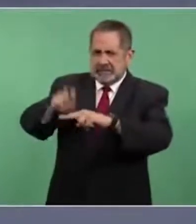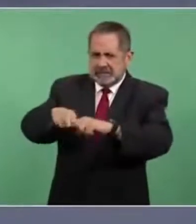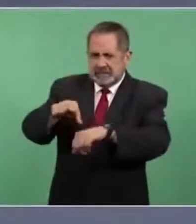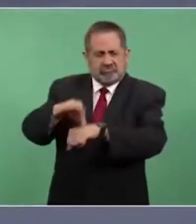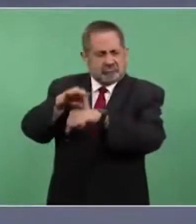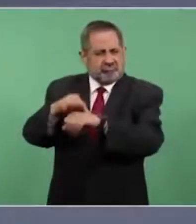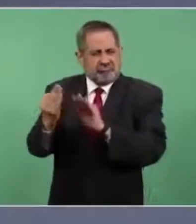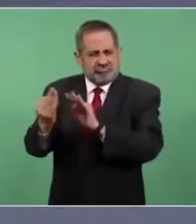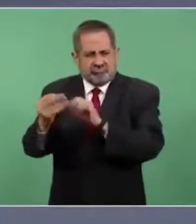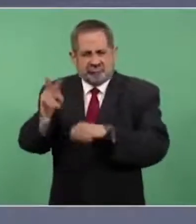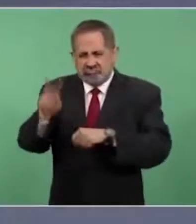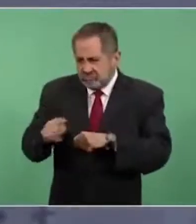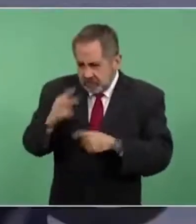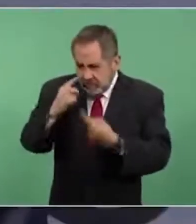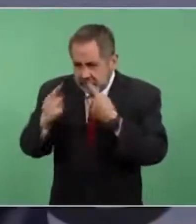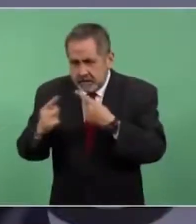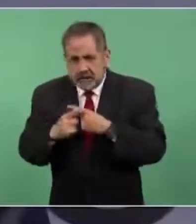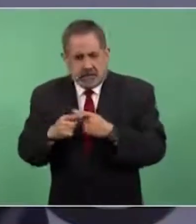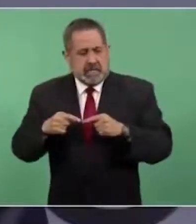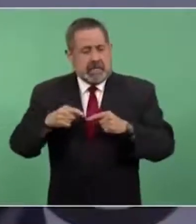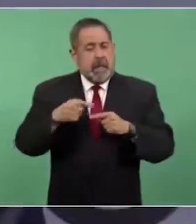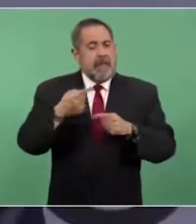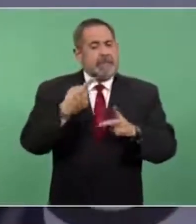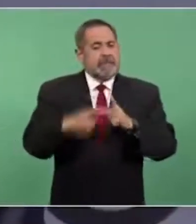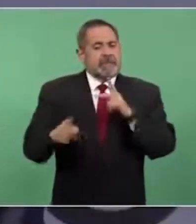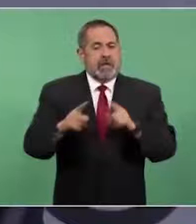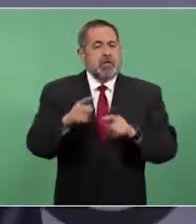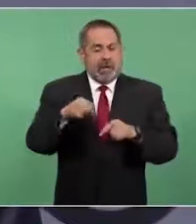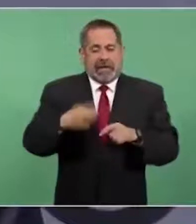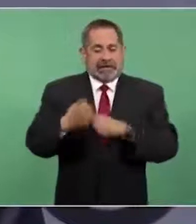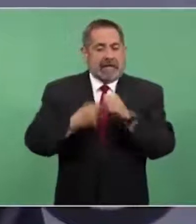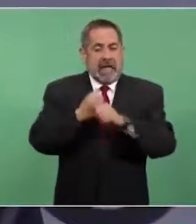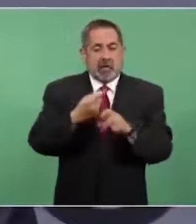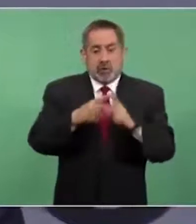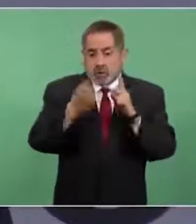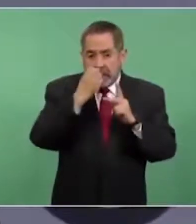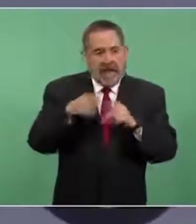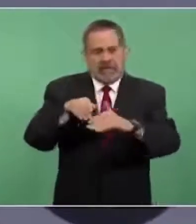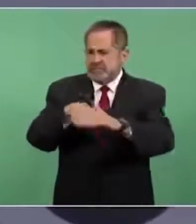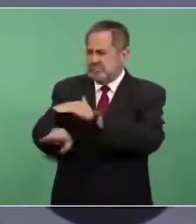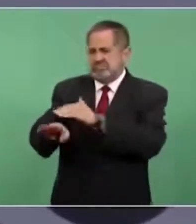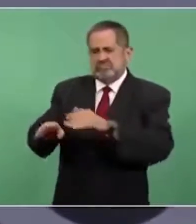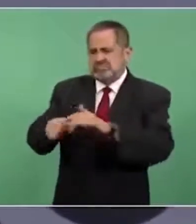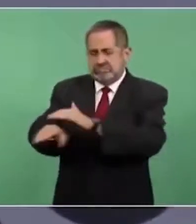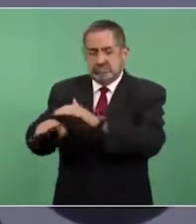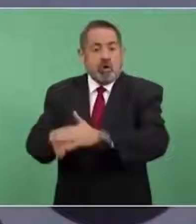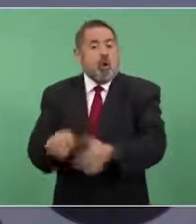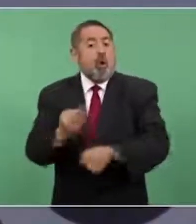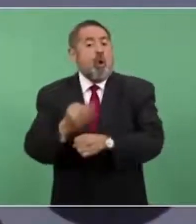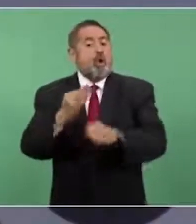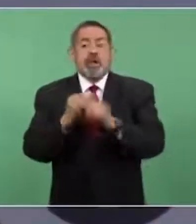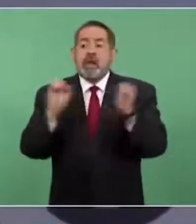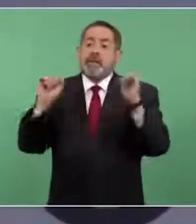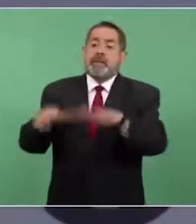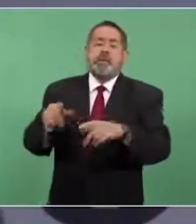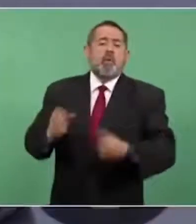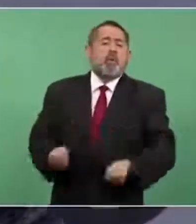presenciales con el nuevo ciclo escolar. Y hoy están asistiendo a las